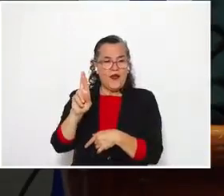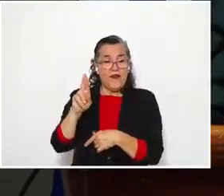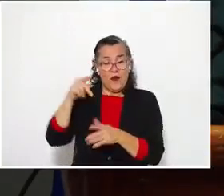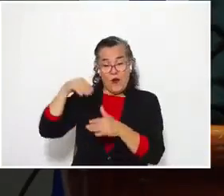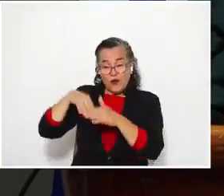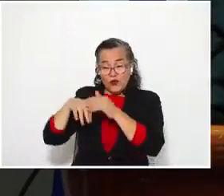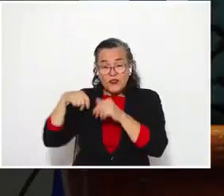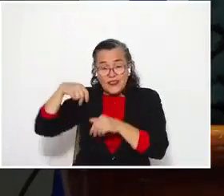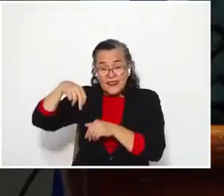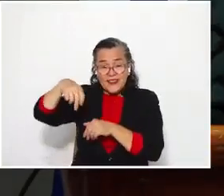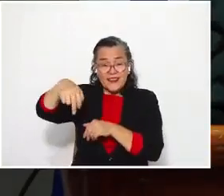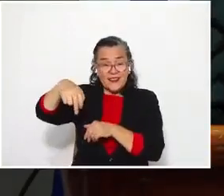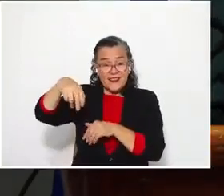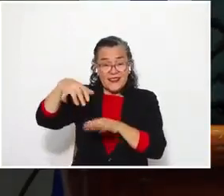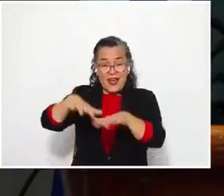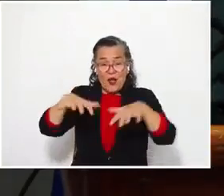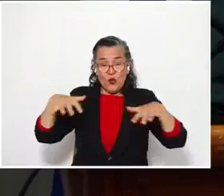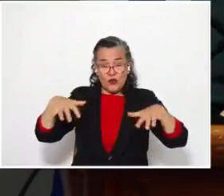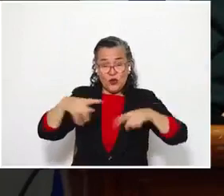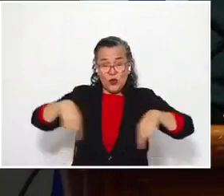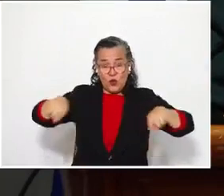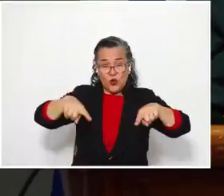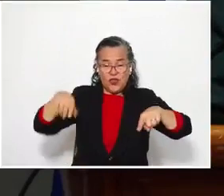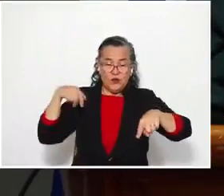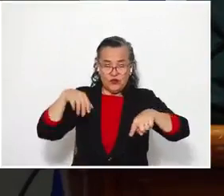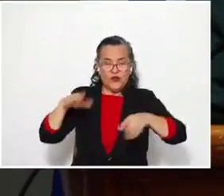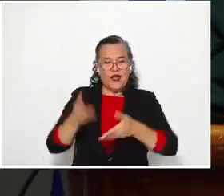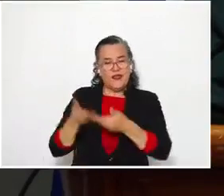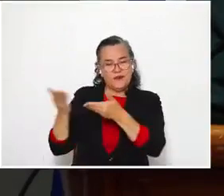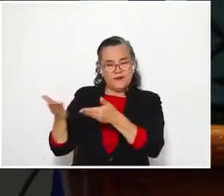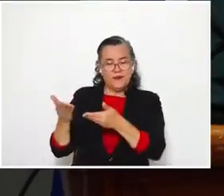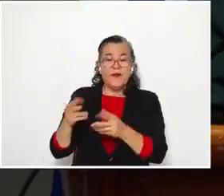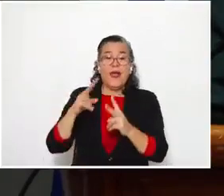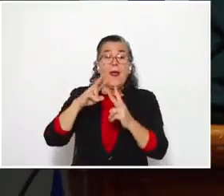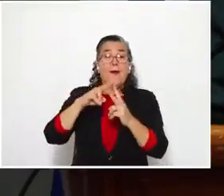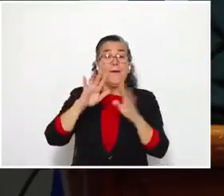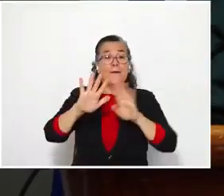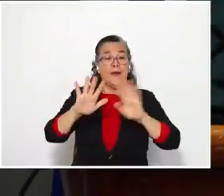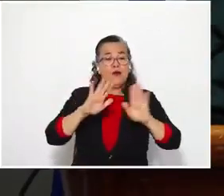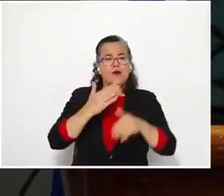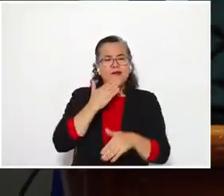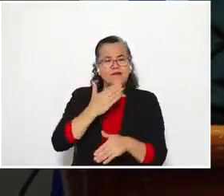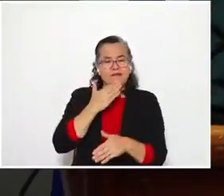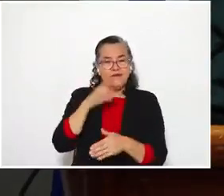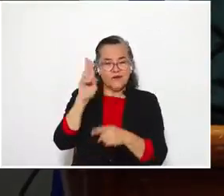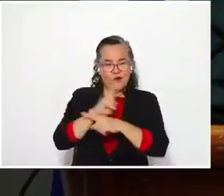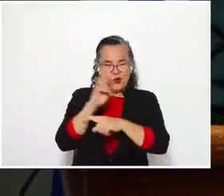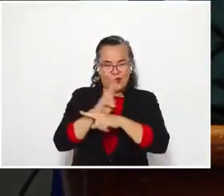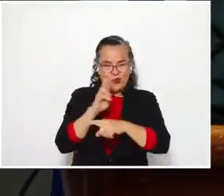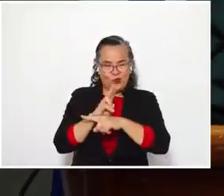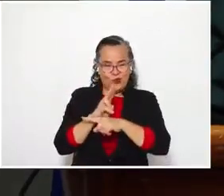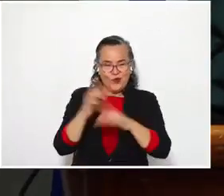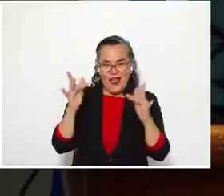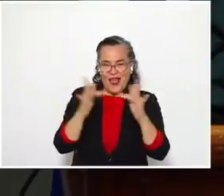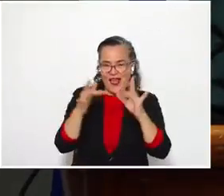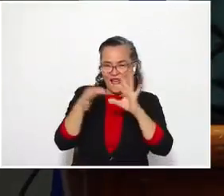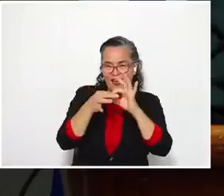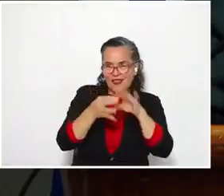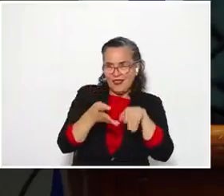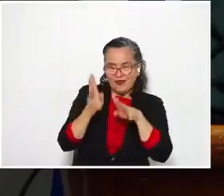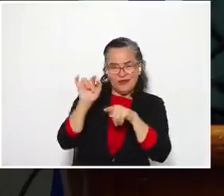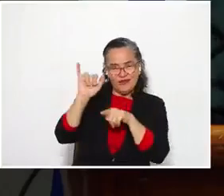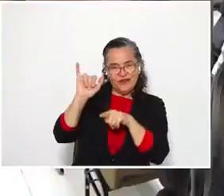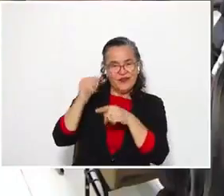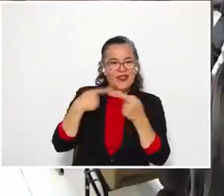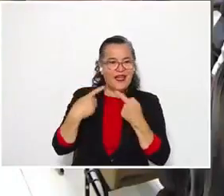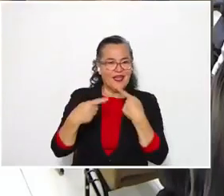ingresar al auditorio. En el caso de las personas que nos acompañan de manera virtual, les agradecemos ingresar al enlace que se ha colocado en el